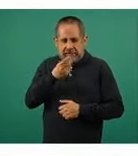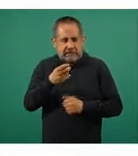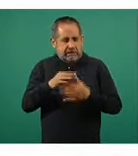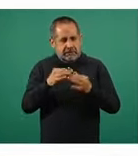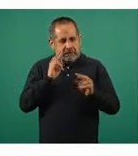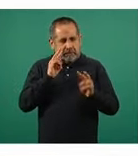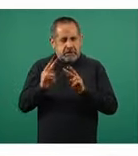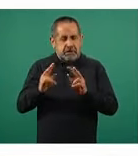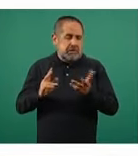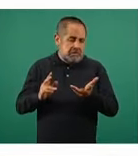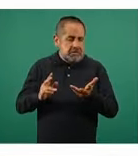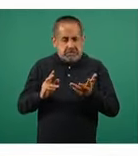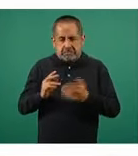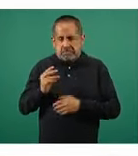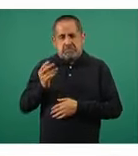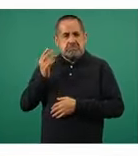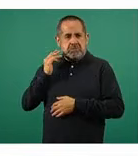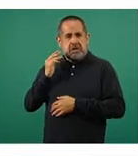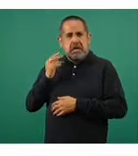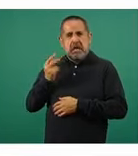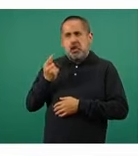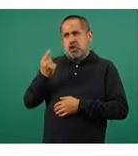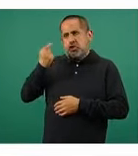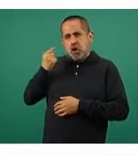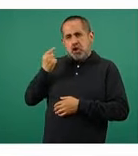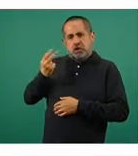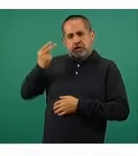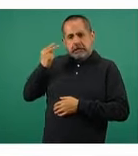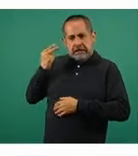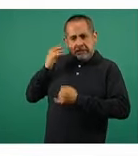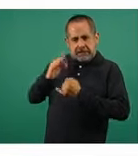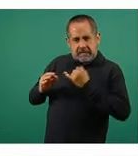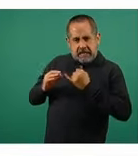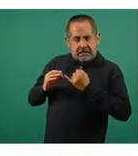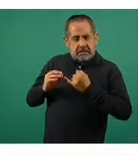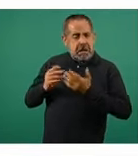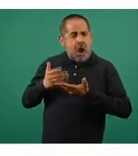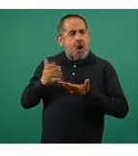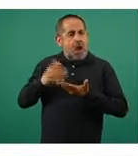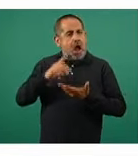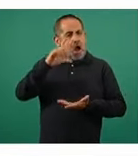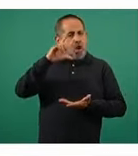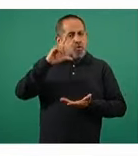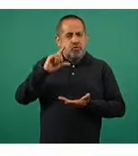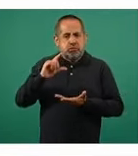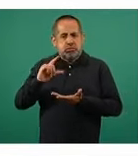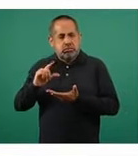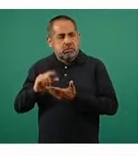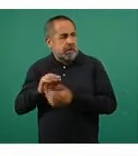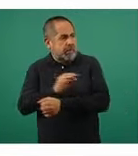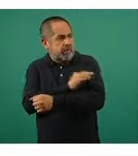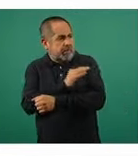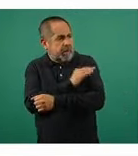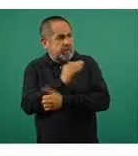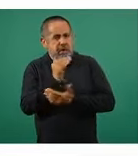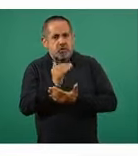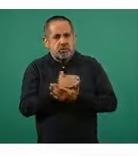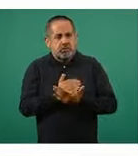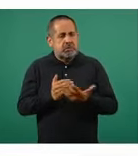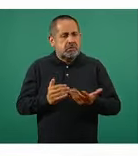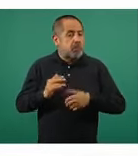ver, en relación a los últimos días, ha habido una disminución en la totalidad de dosis aplicadas por día. Y esto